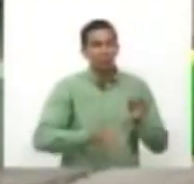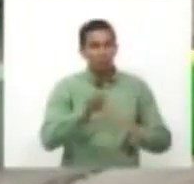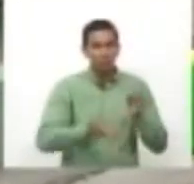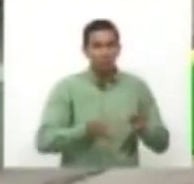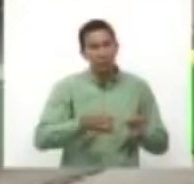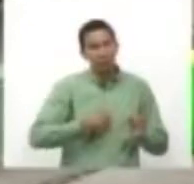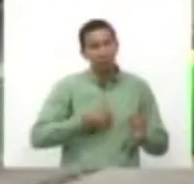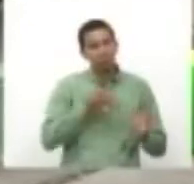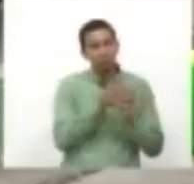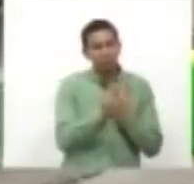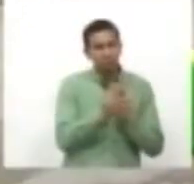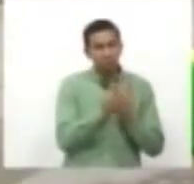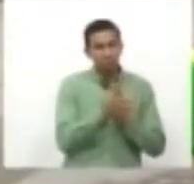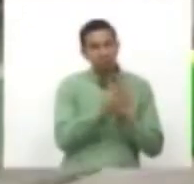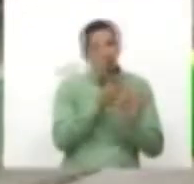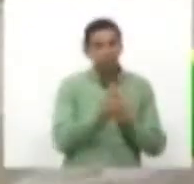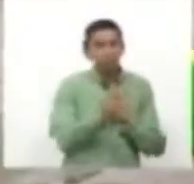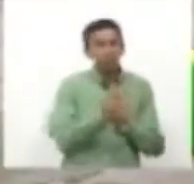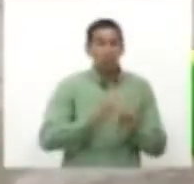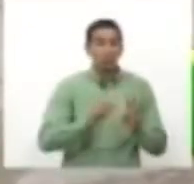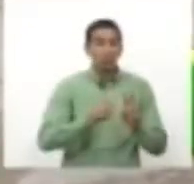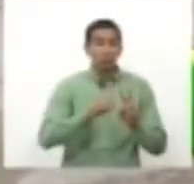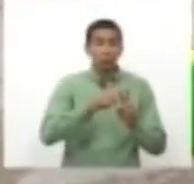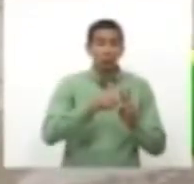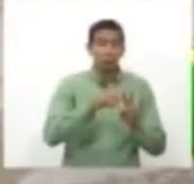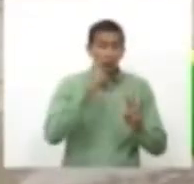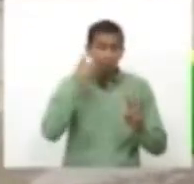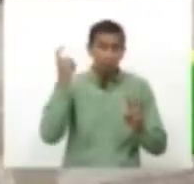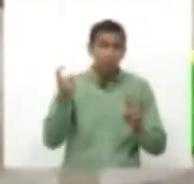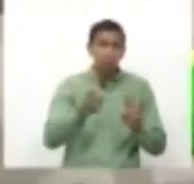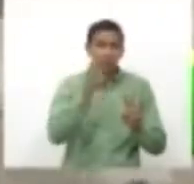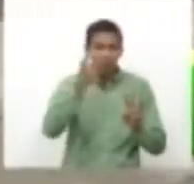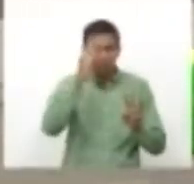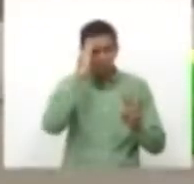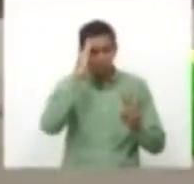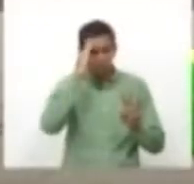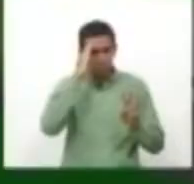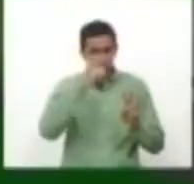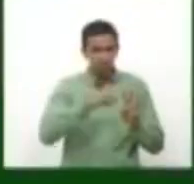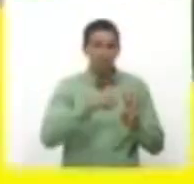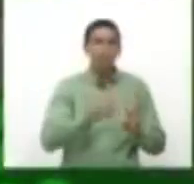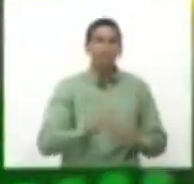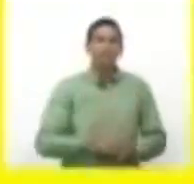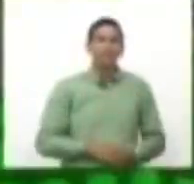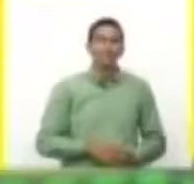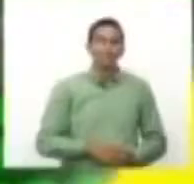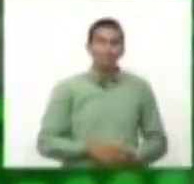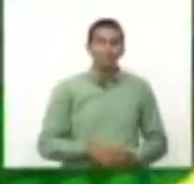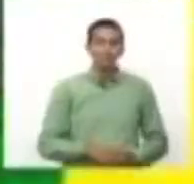sucedido. Al tiempo, los delincuentes son buscados por la policía.